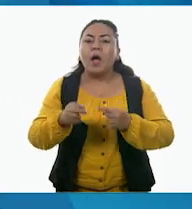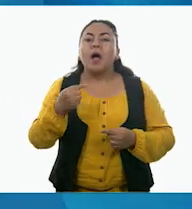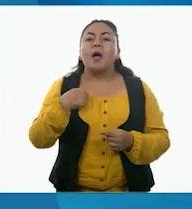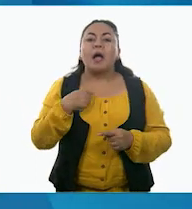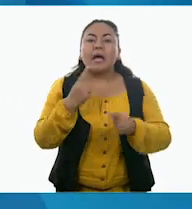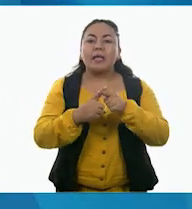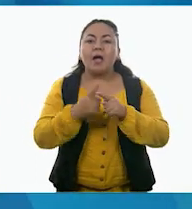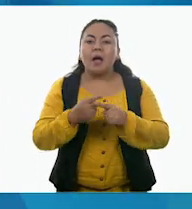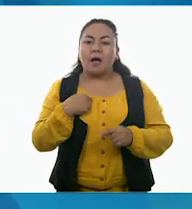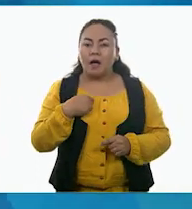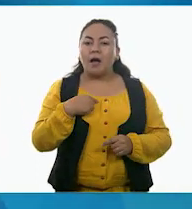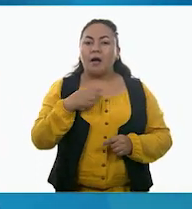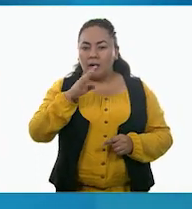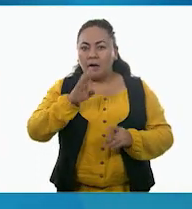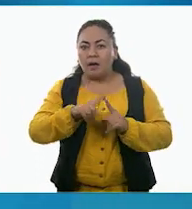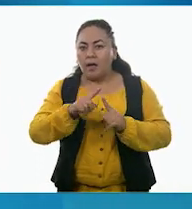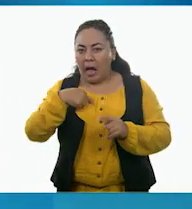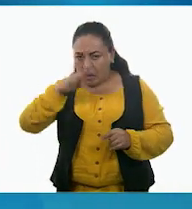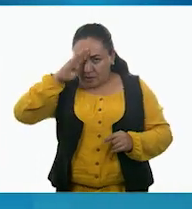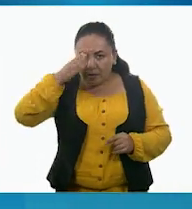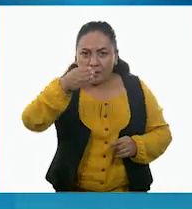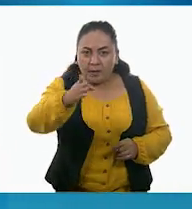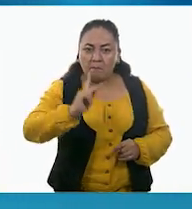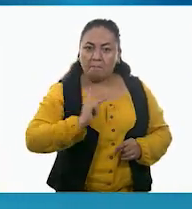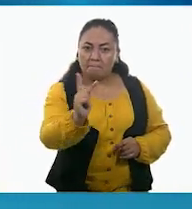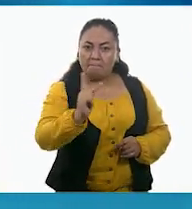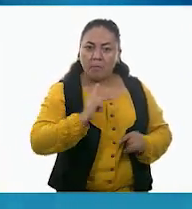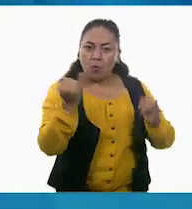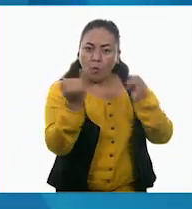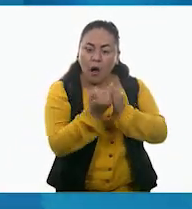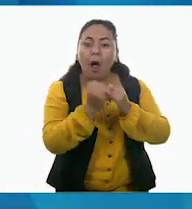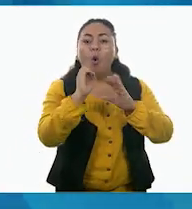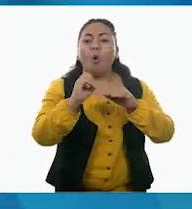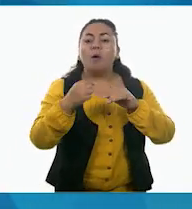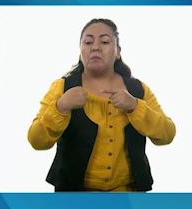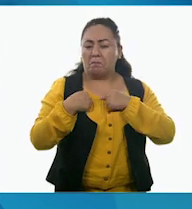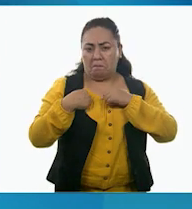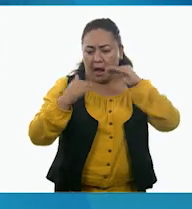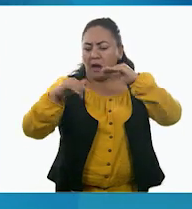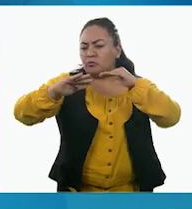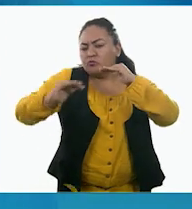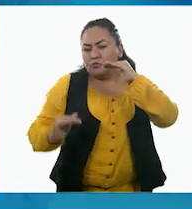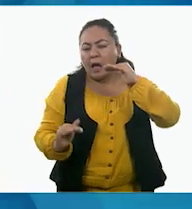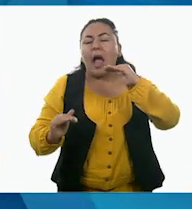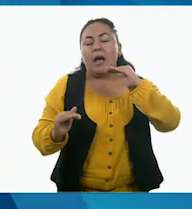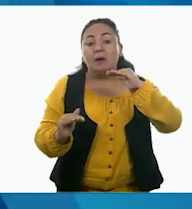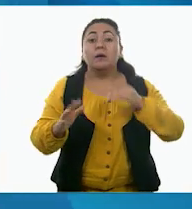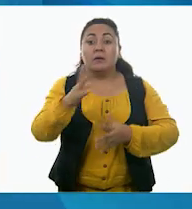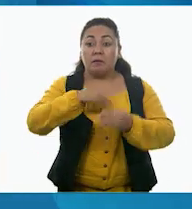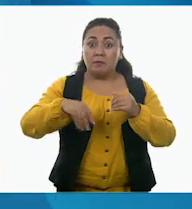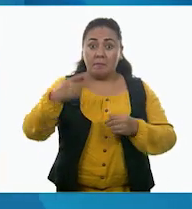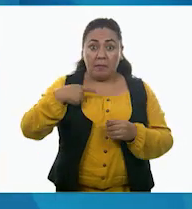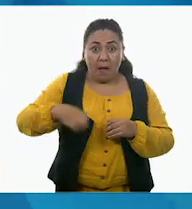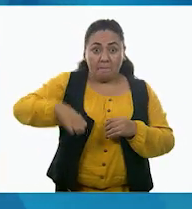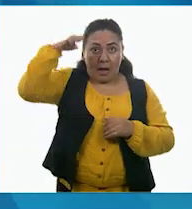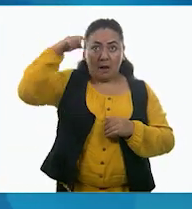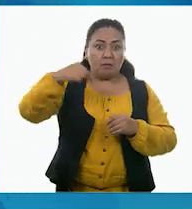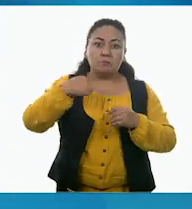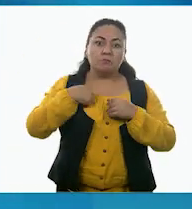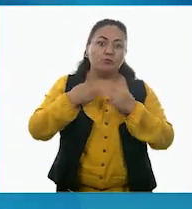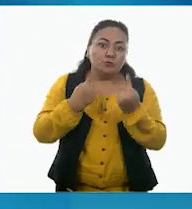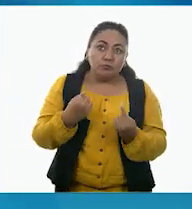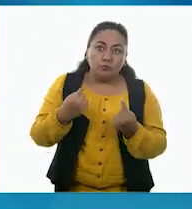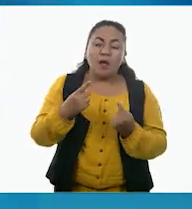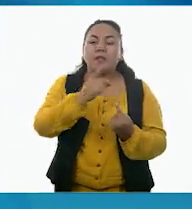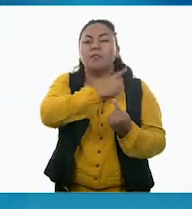a personas de igual edad o menores que nosotros. Cuando esa persona es mayor que nosotros, debe